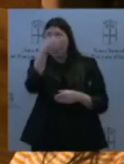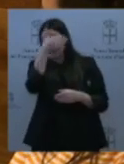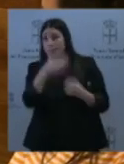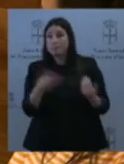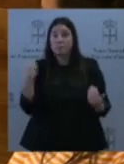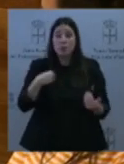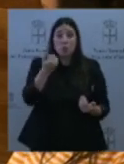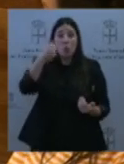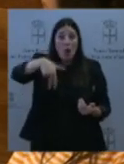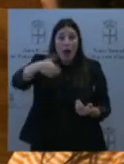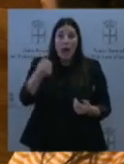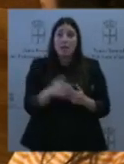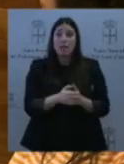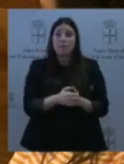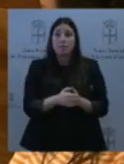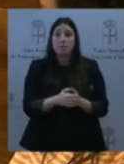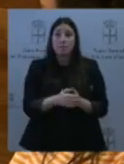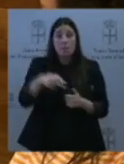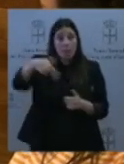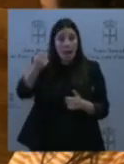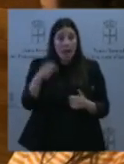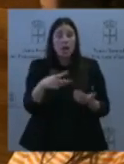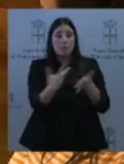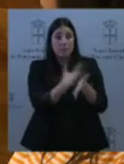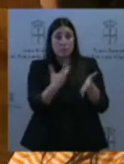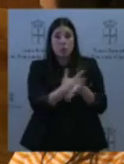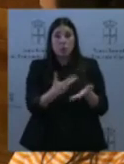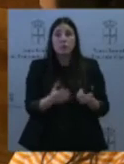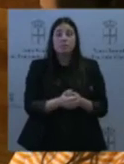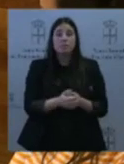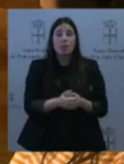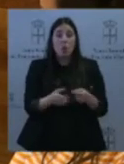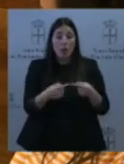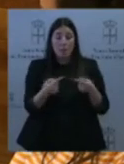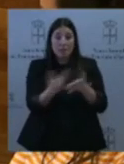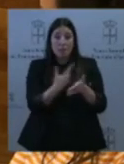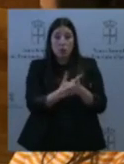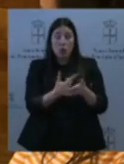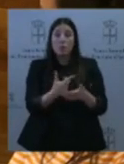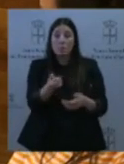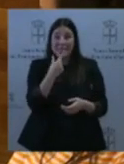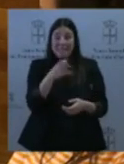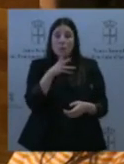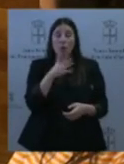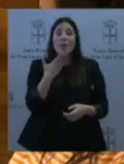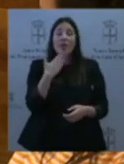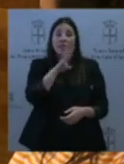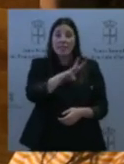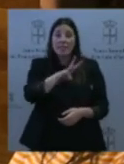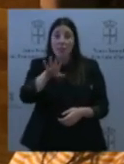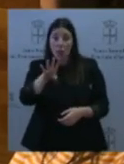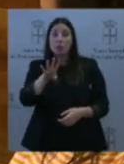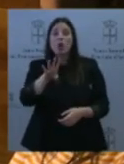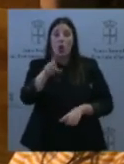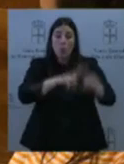su repertorio de la botica, porque con 34 años, con un problema en la familia, hace 7, le dormía